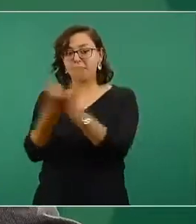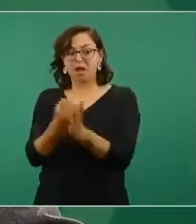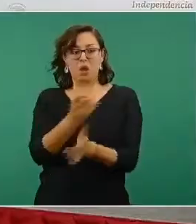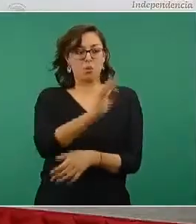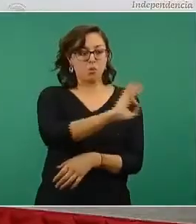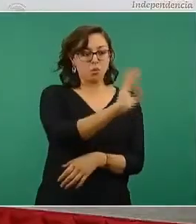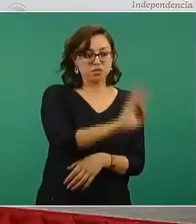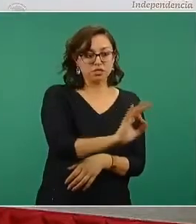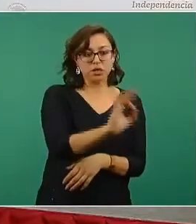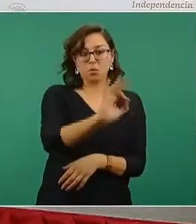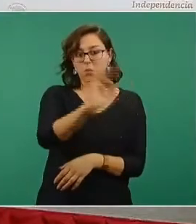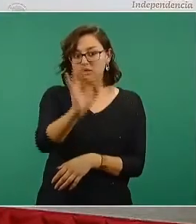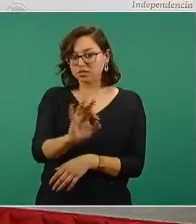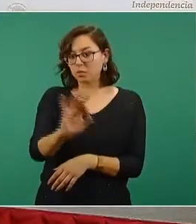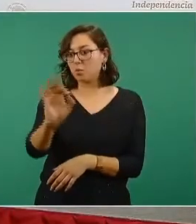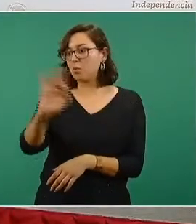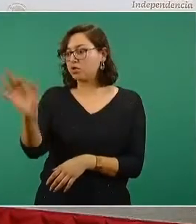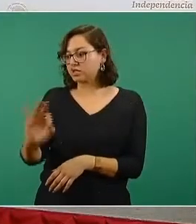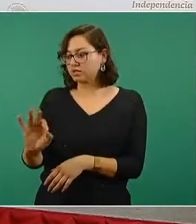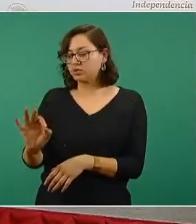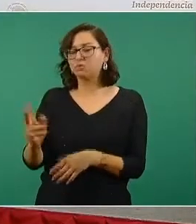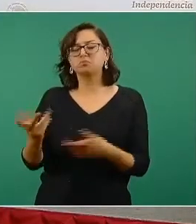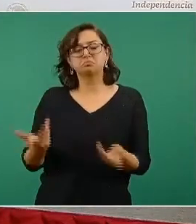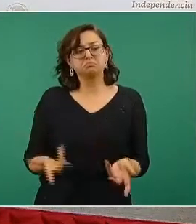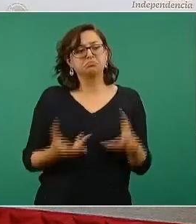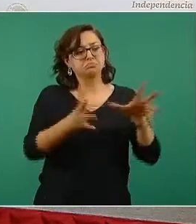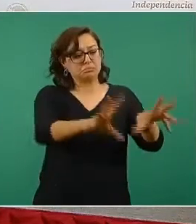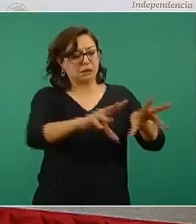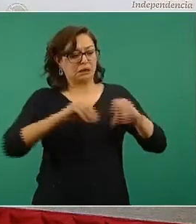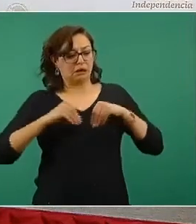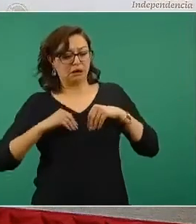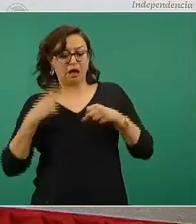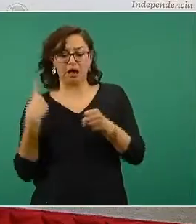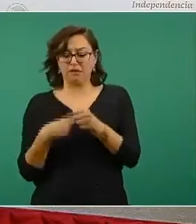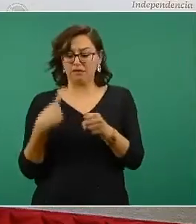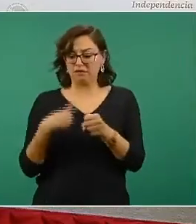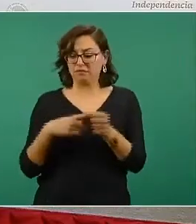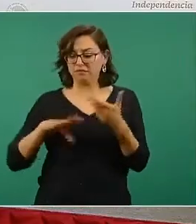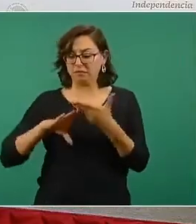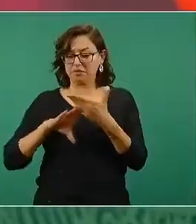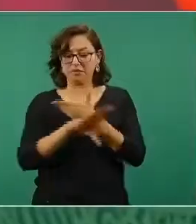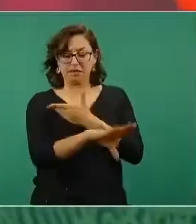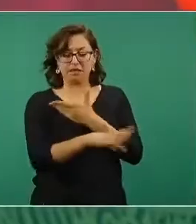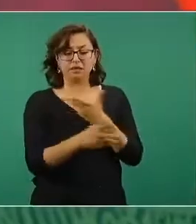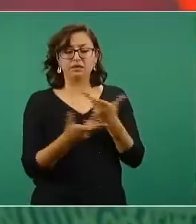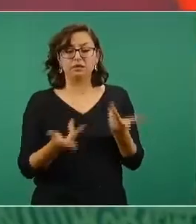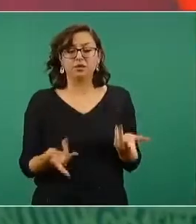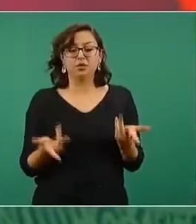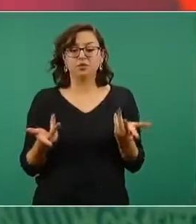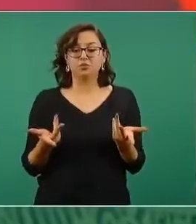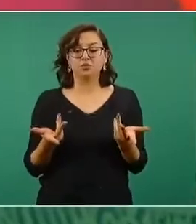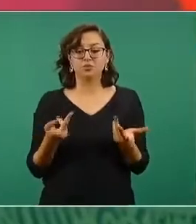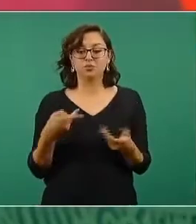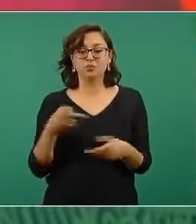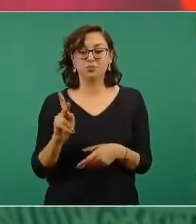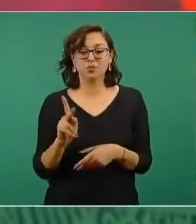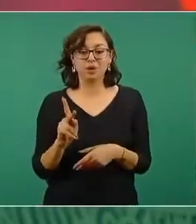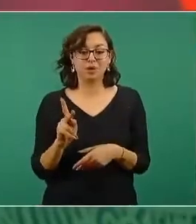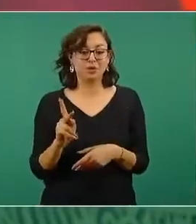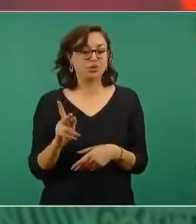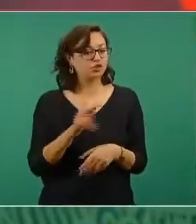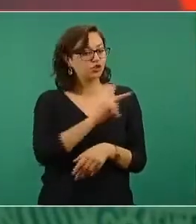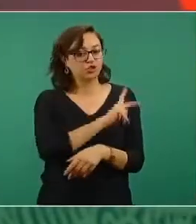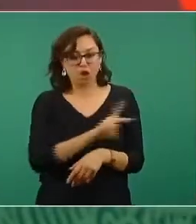para contraer la enfermedad, pero donde más eficacias y efectivas son es para los casos